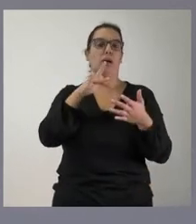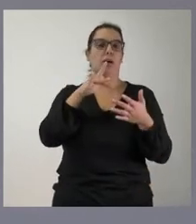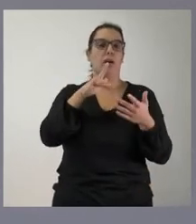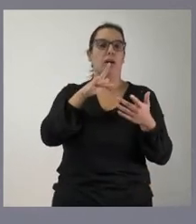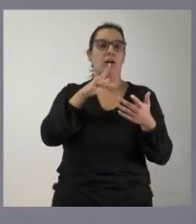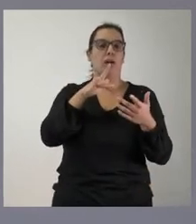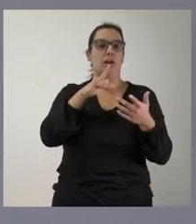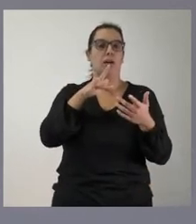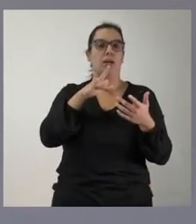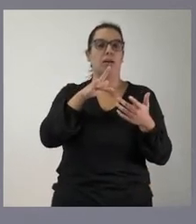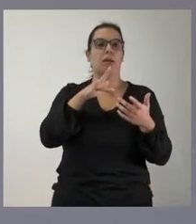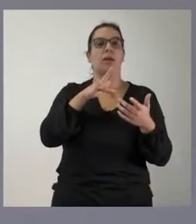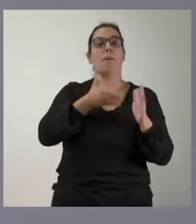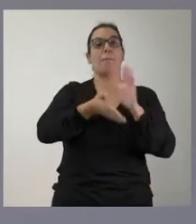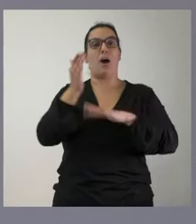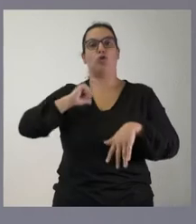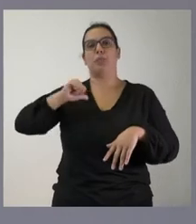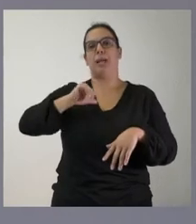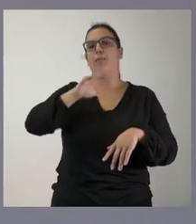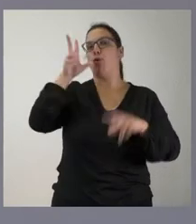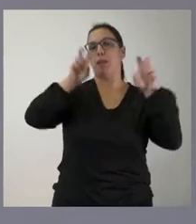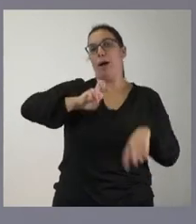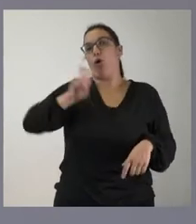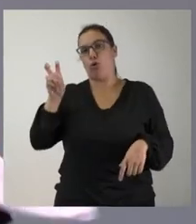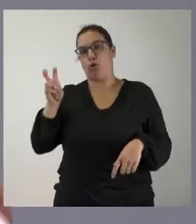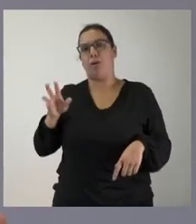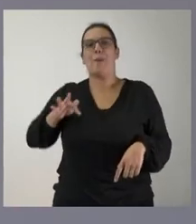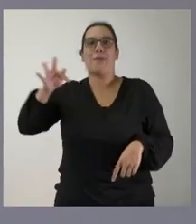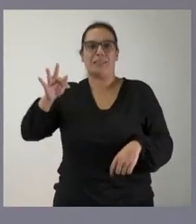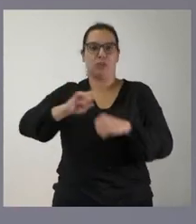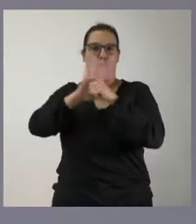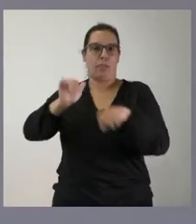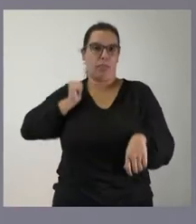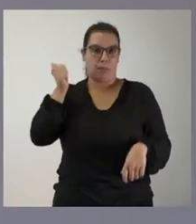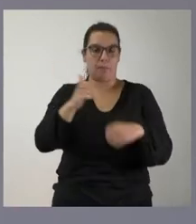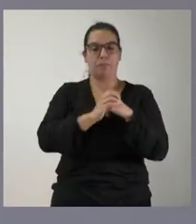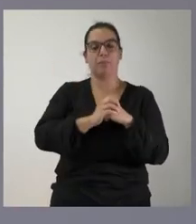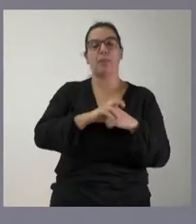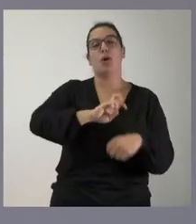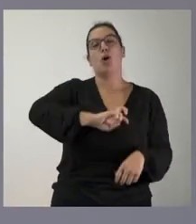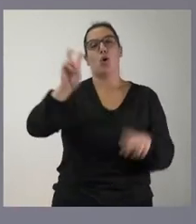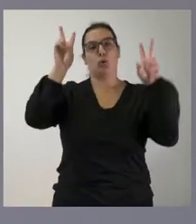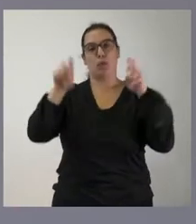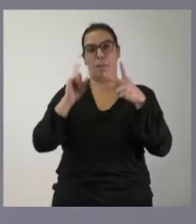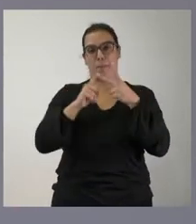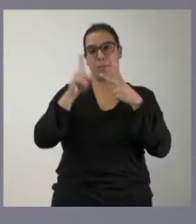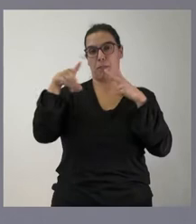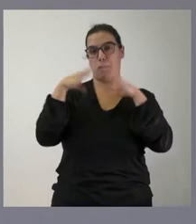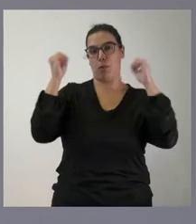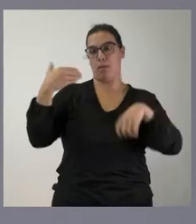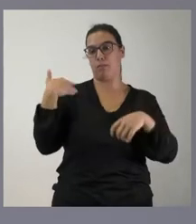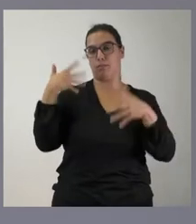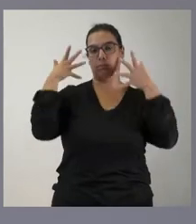cómics Pero no ingresaron por ello un segundo aspecto que hemos acordado hoy en el consejo de gobierno y que también